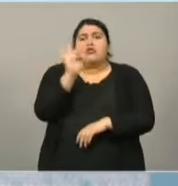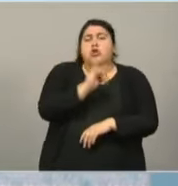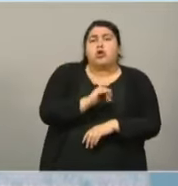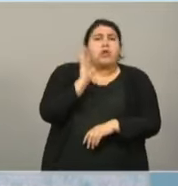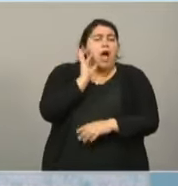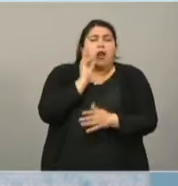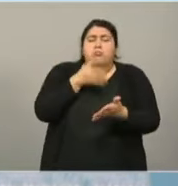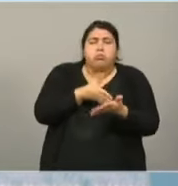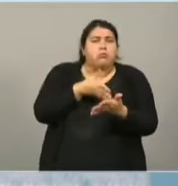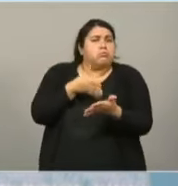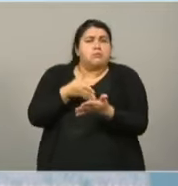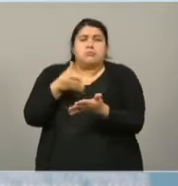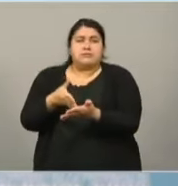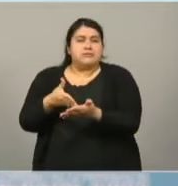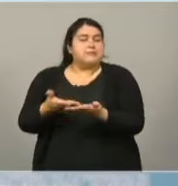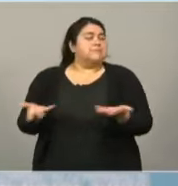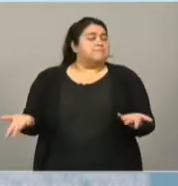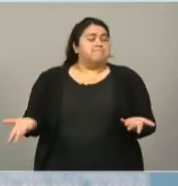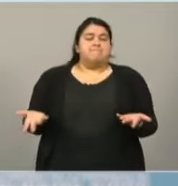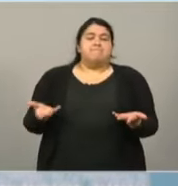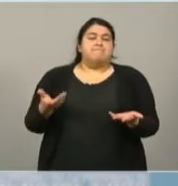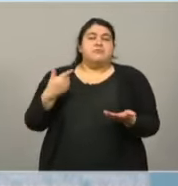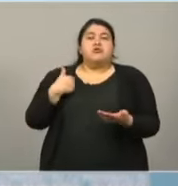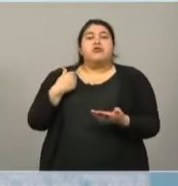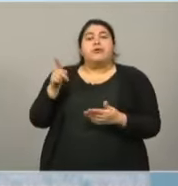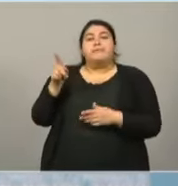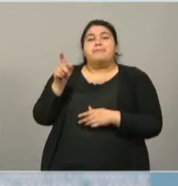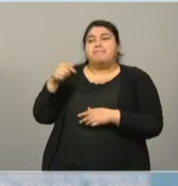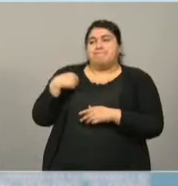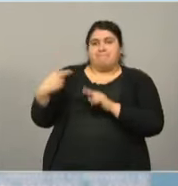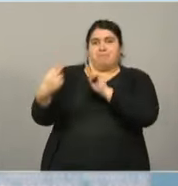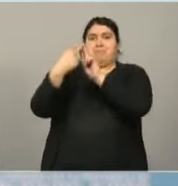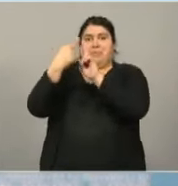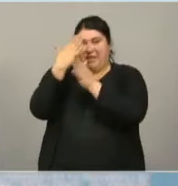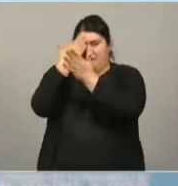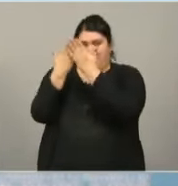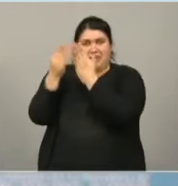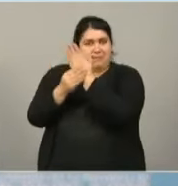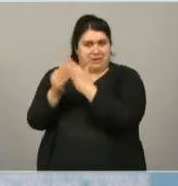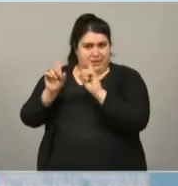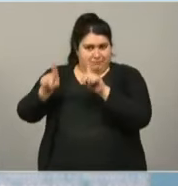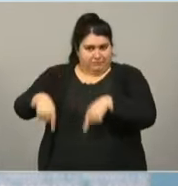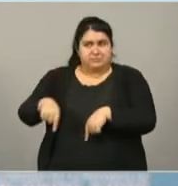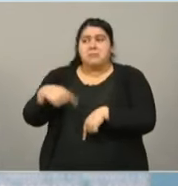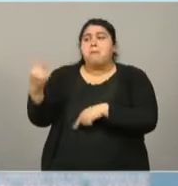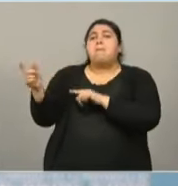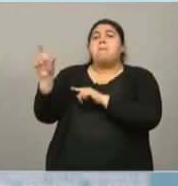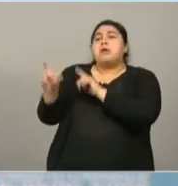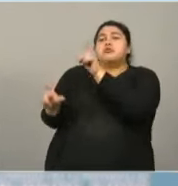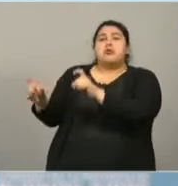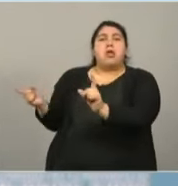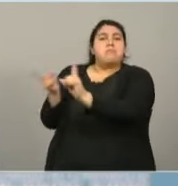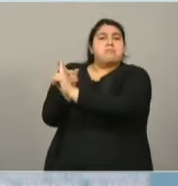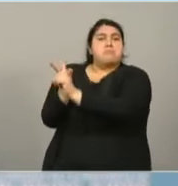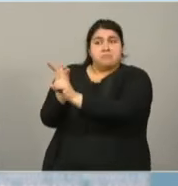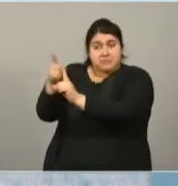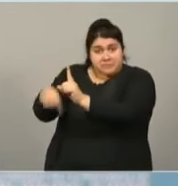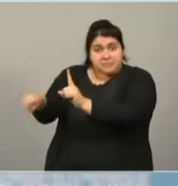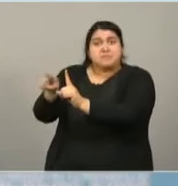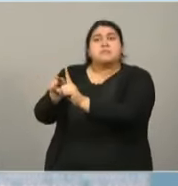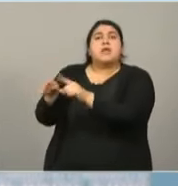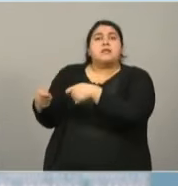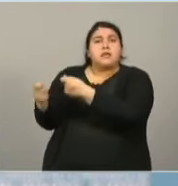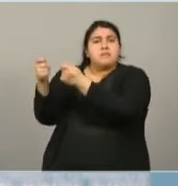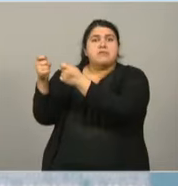pasa algo bueno yo le digo a estos funcionarios no tengo el gusto de conocer a ministra petelo Pero le digo a estos funcionarios subalternos que